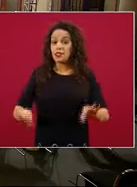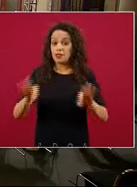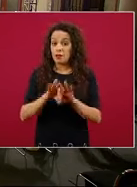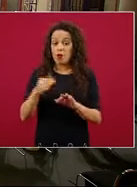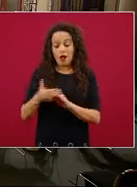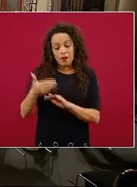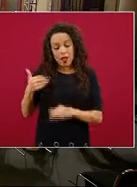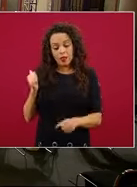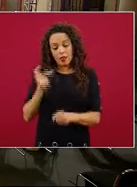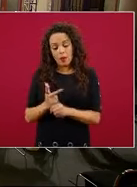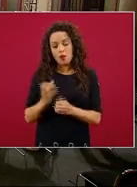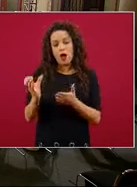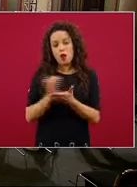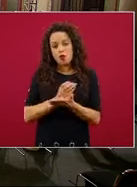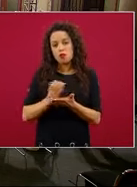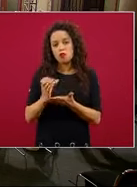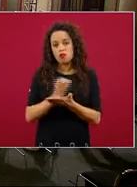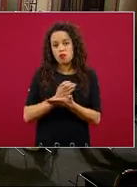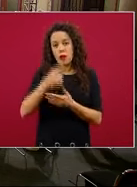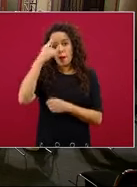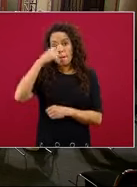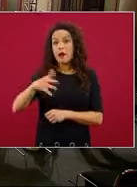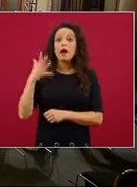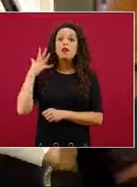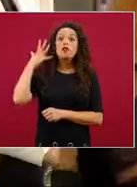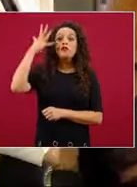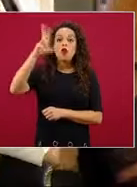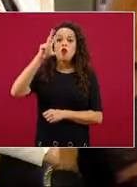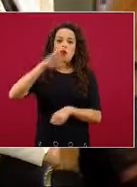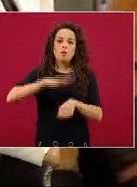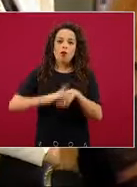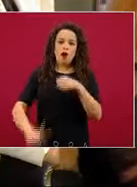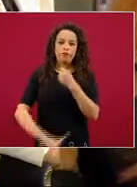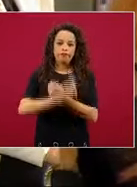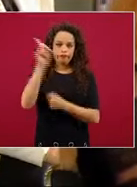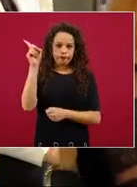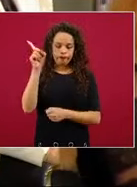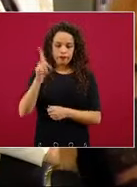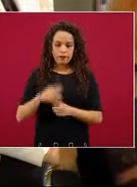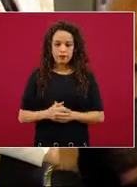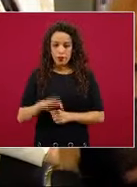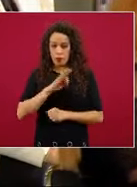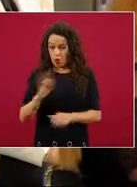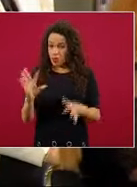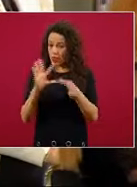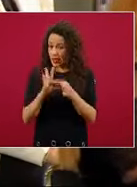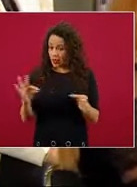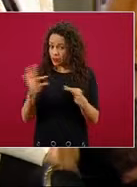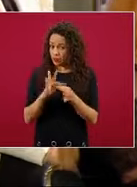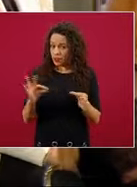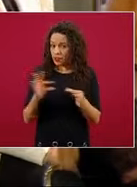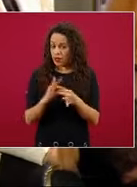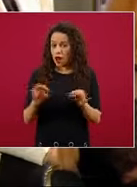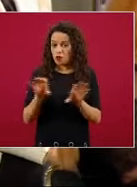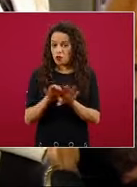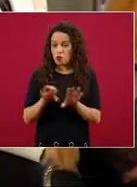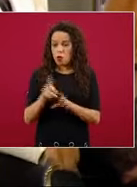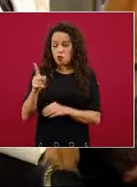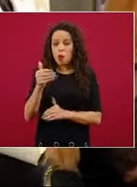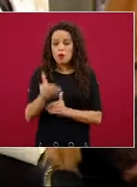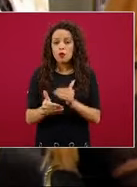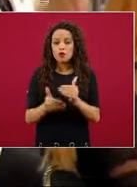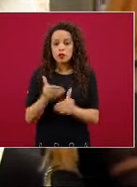para que no tengan después secuelas posteriores. Entonces, si nos puede un poco explicar cómo es ese proceso y